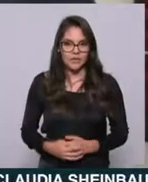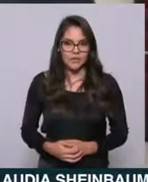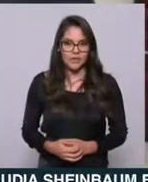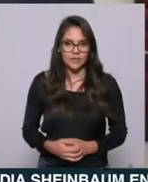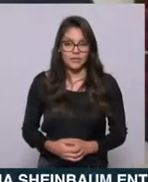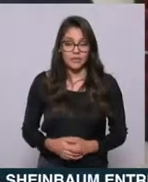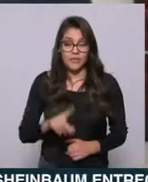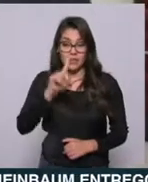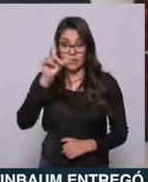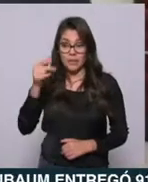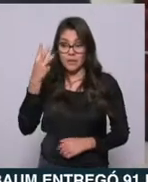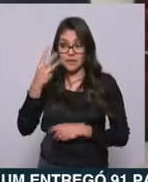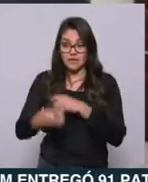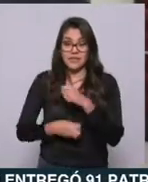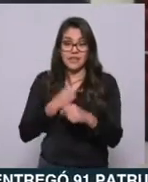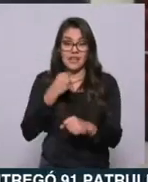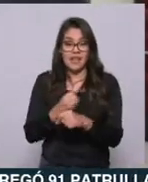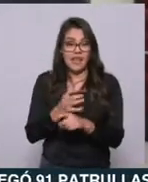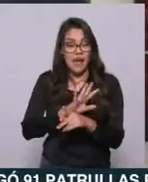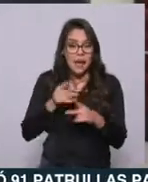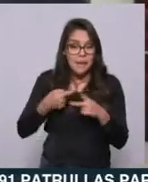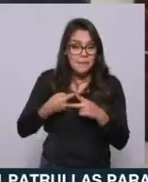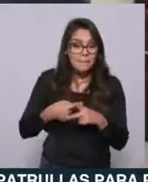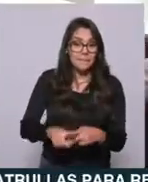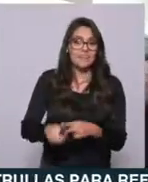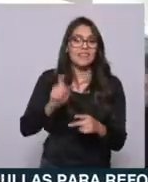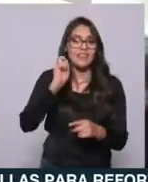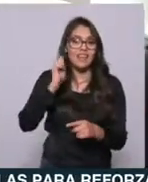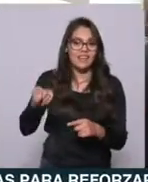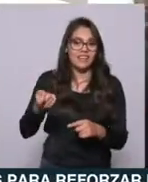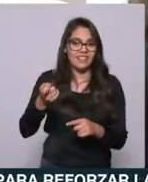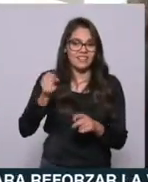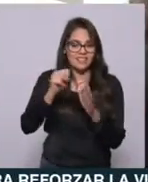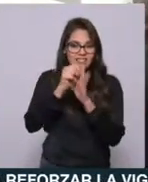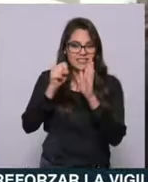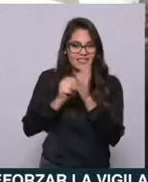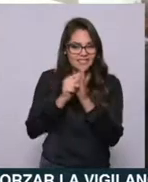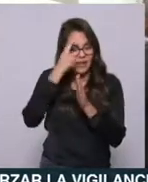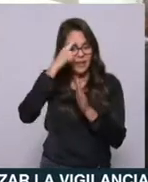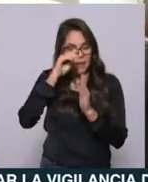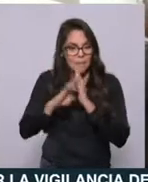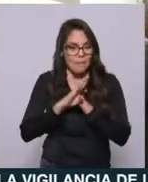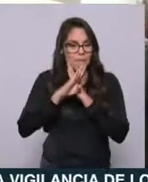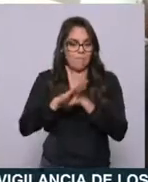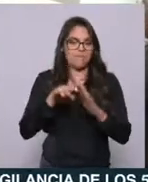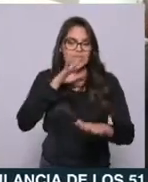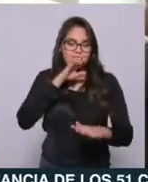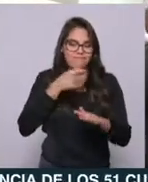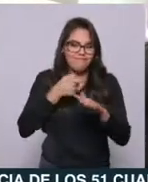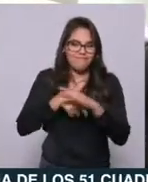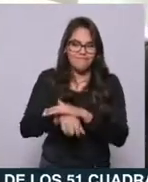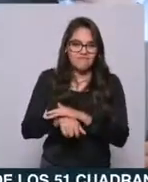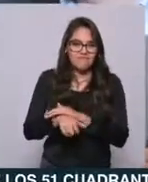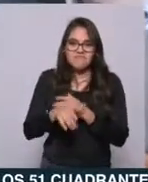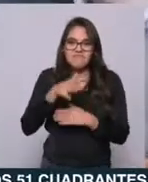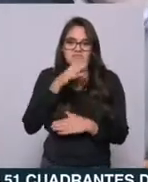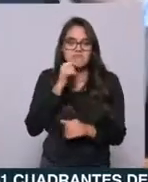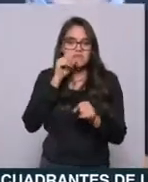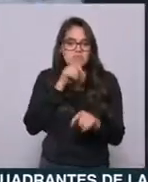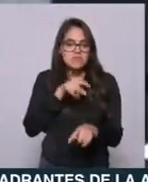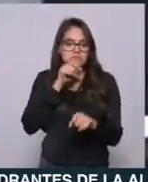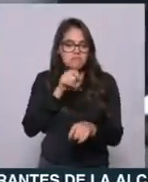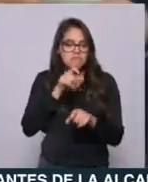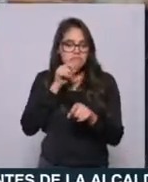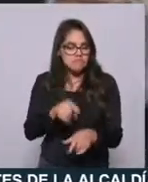A 3 años de haberse promulgado el Sistema Nacional Anticorrupción, no ha podido establecer lo mínimo para funcionar en todo el territorio y no ha